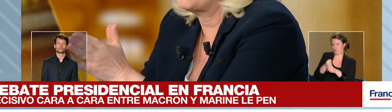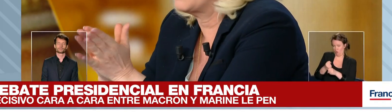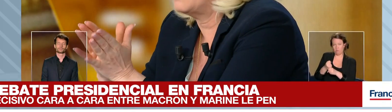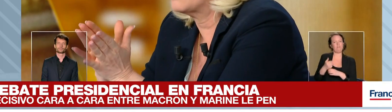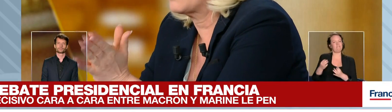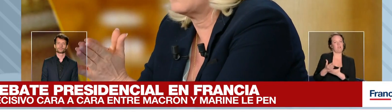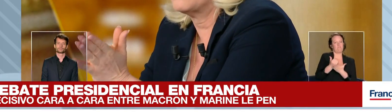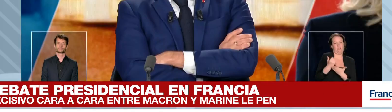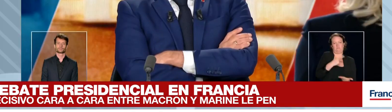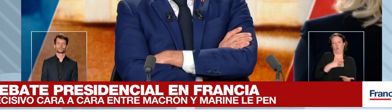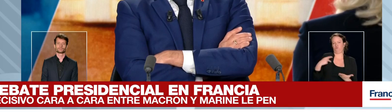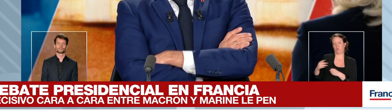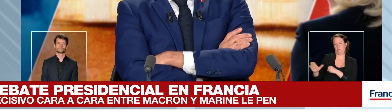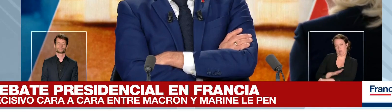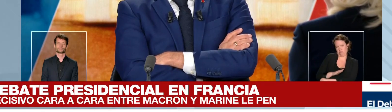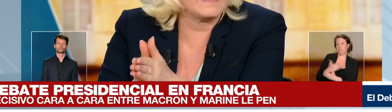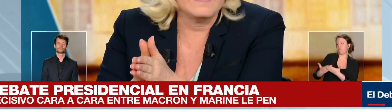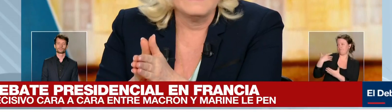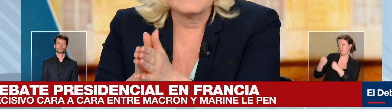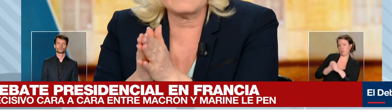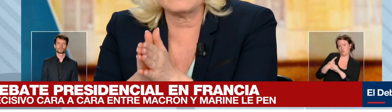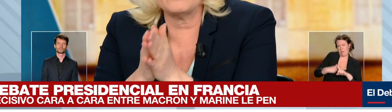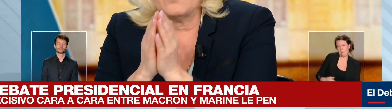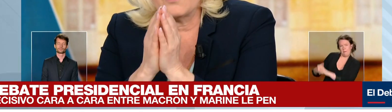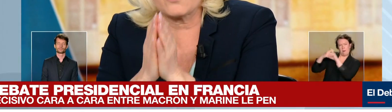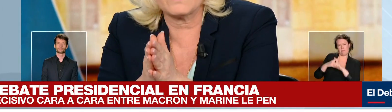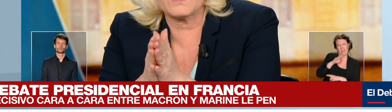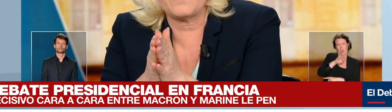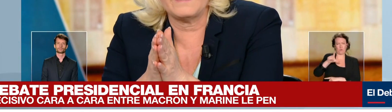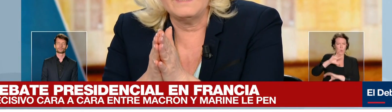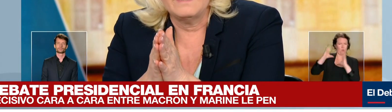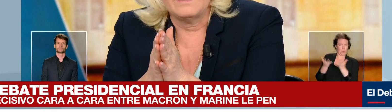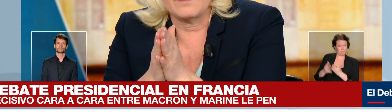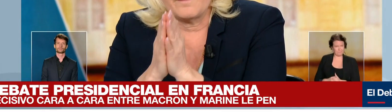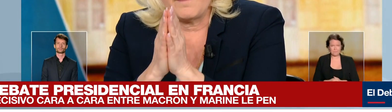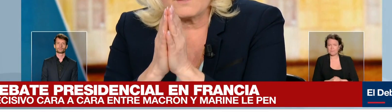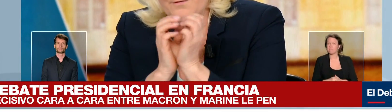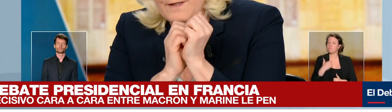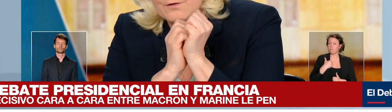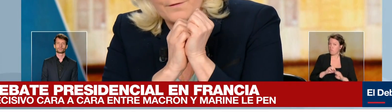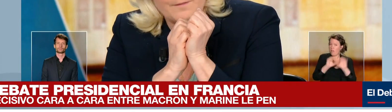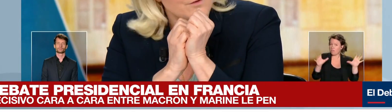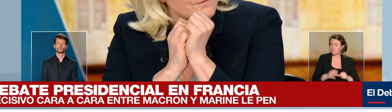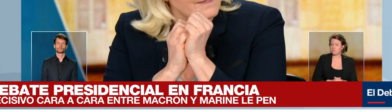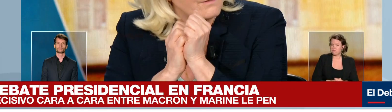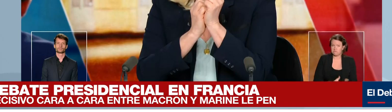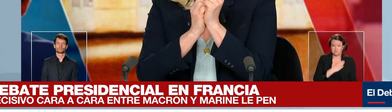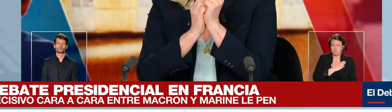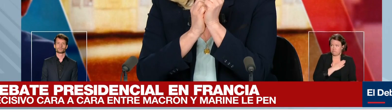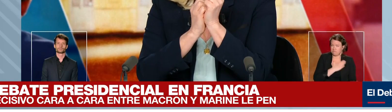62 años, para recibir una pensión completa, tendrán que haber pagado entre 40 y 42